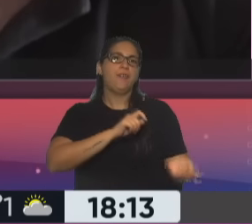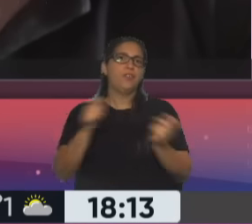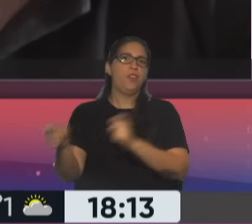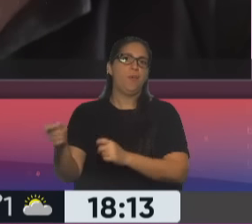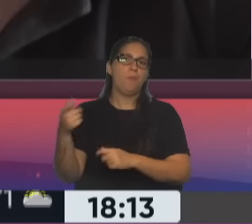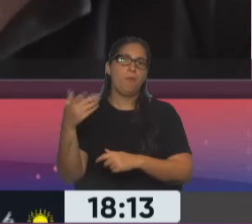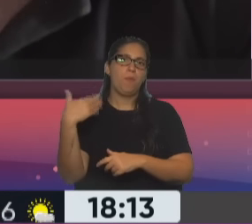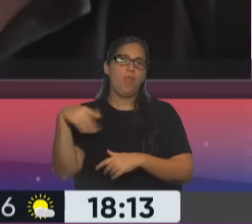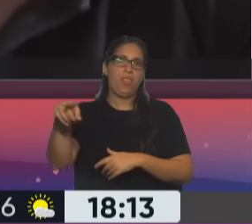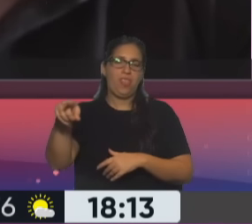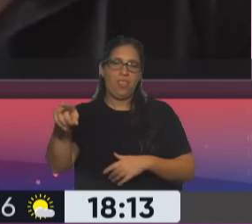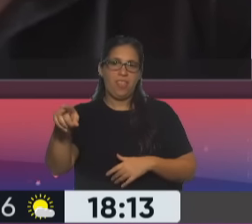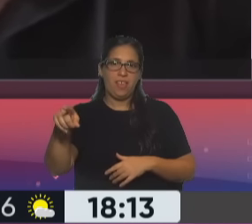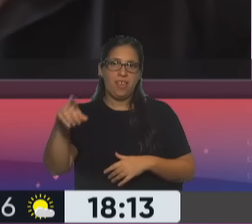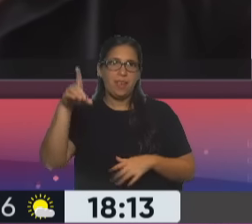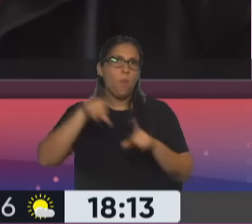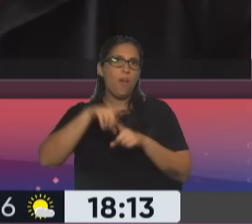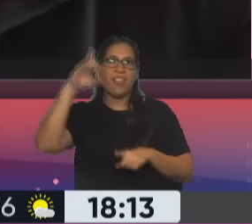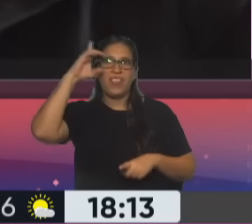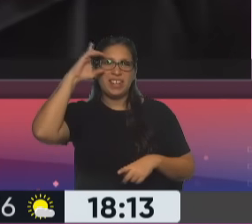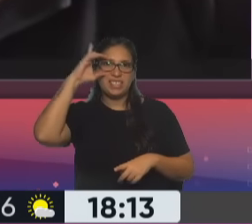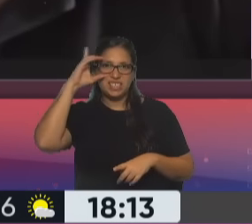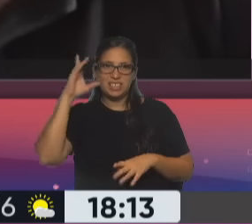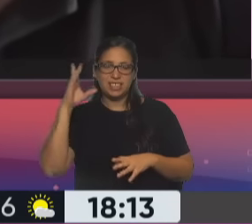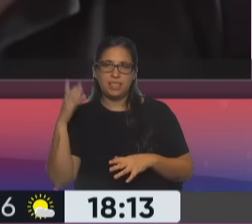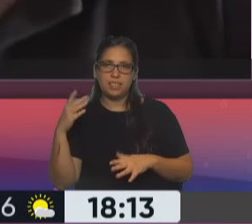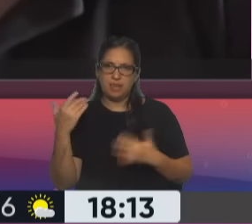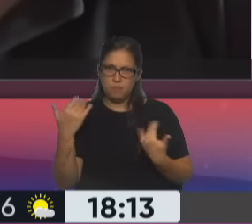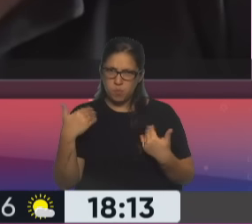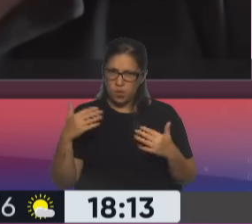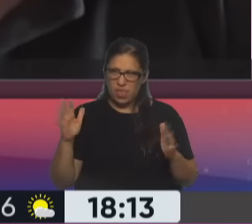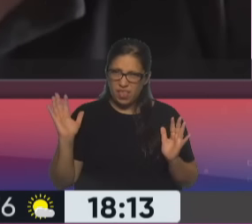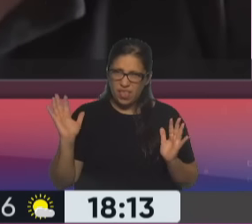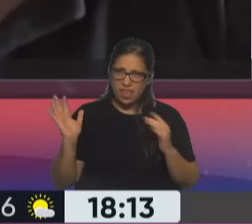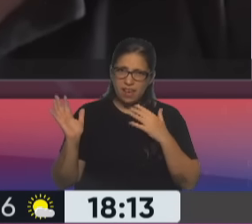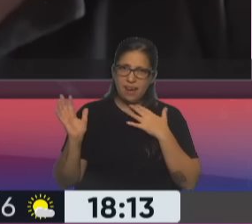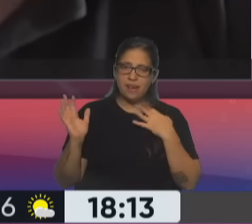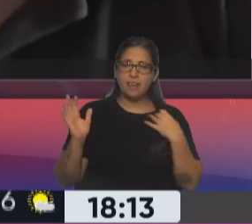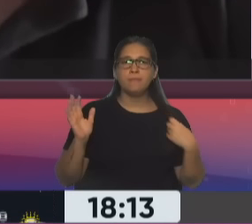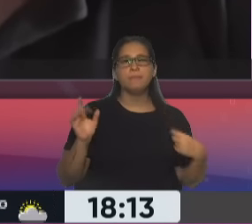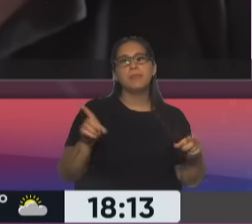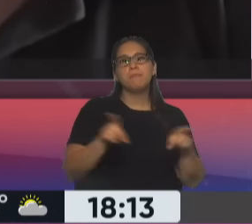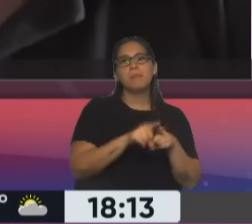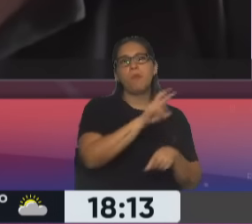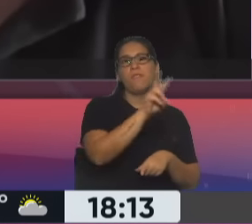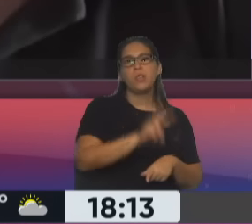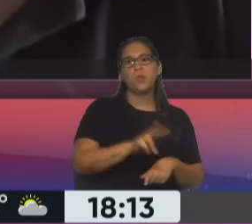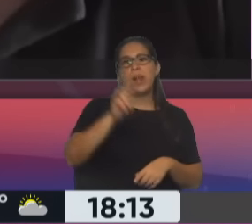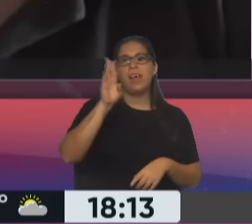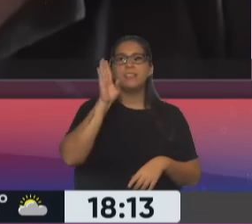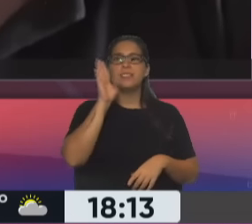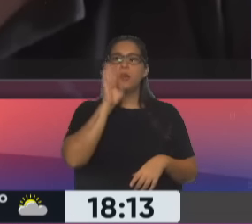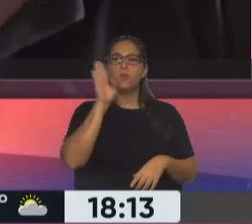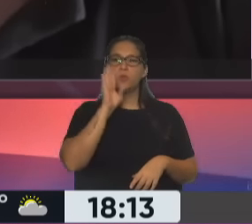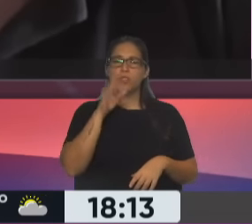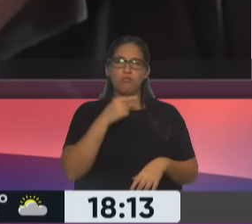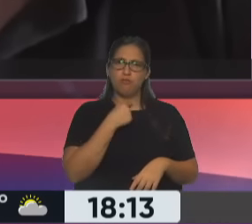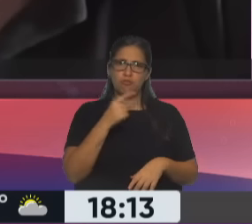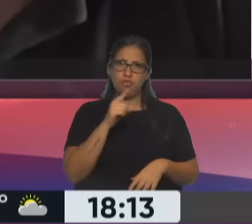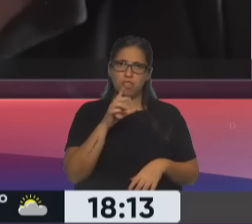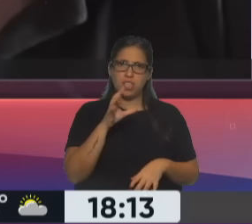esto? Puede ser. Yo creo que, al igual que con Venezuela, Estados Unidos no va a querer hacerse cargo de